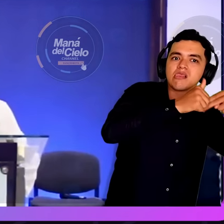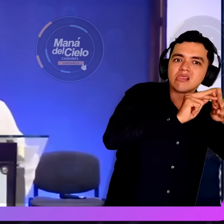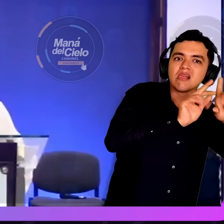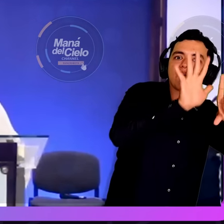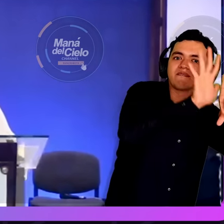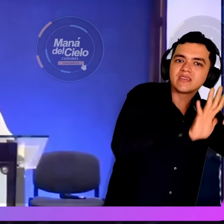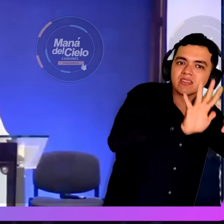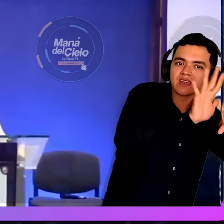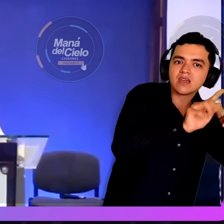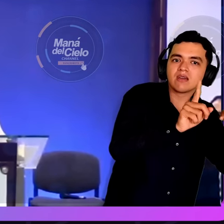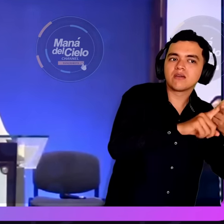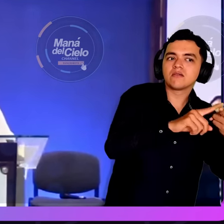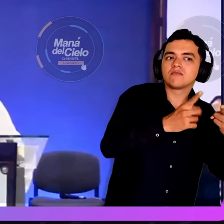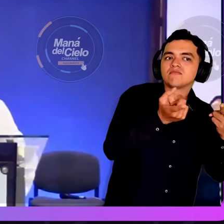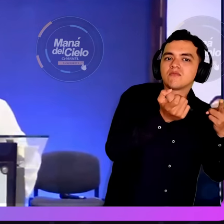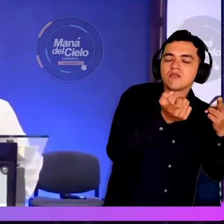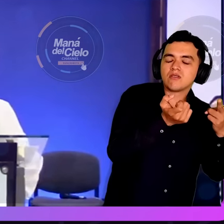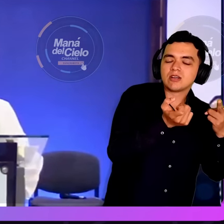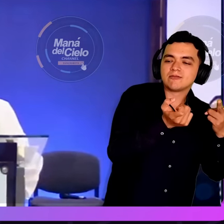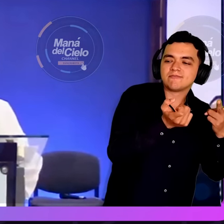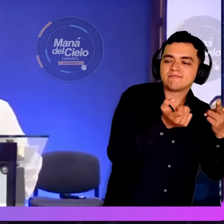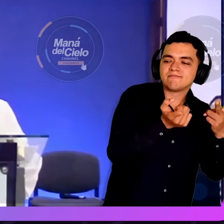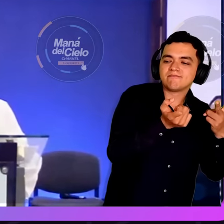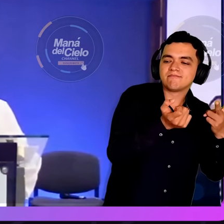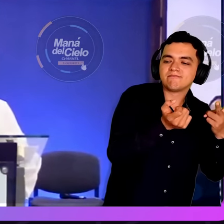sociales, y entre ellos la pornografía.